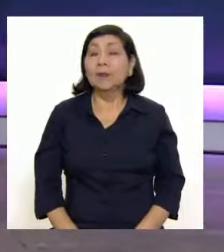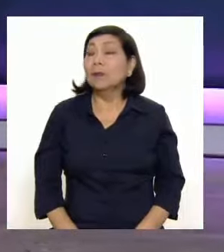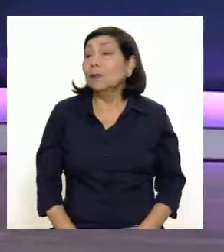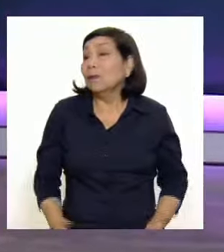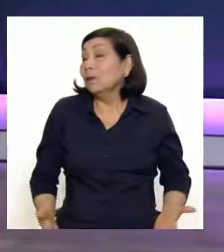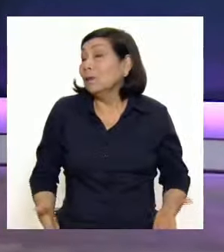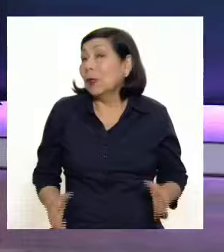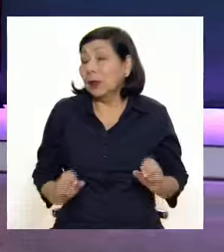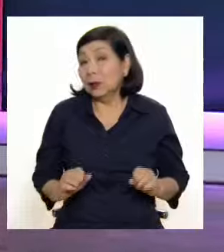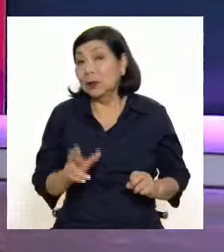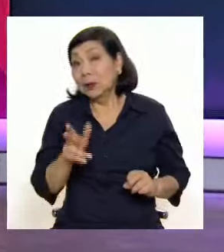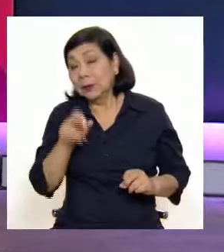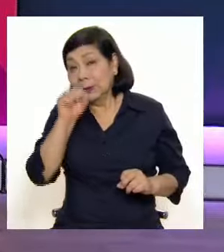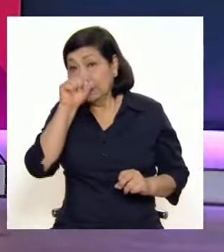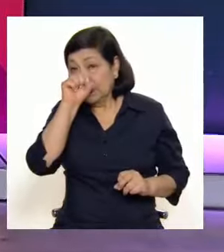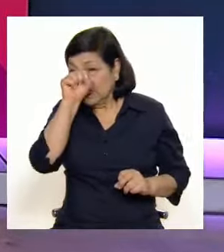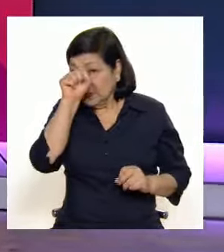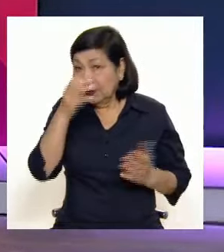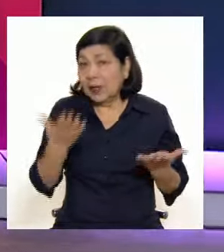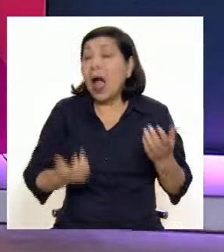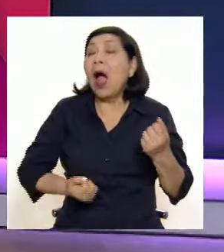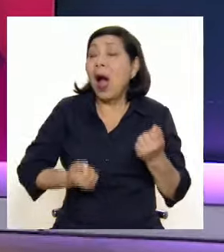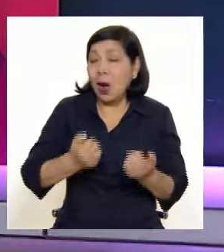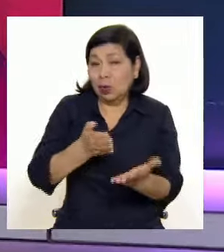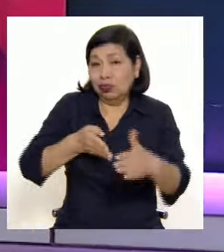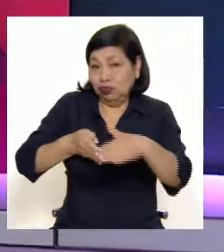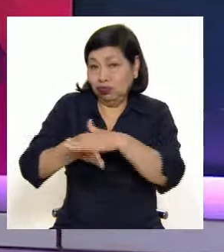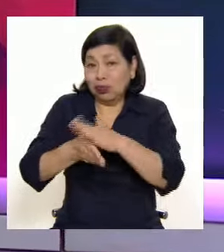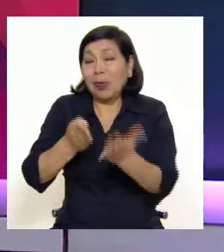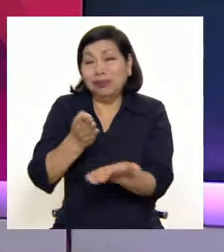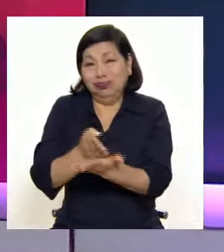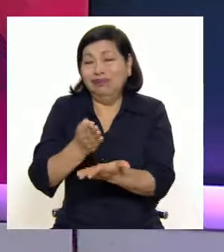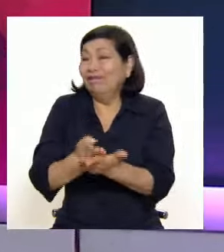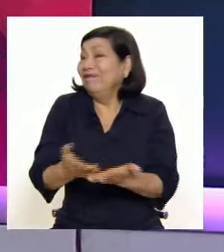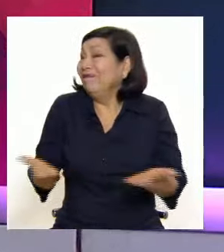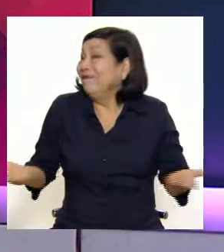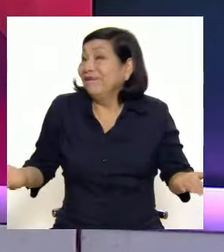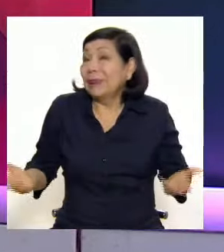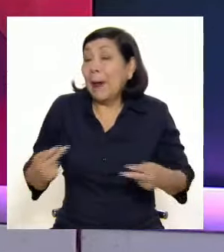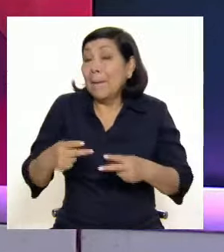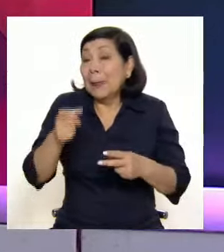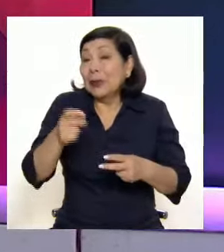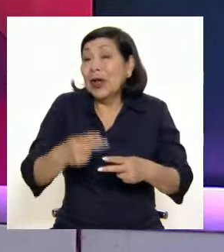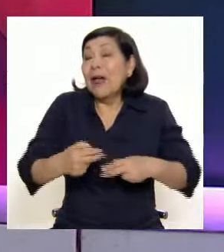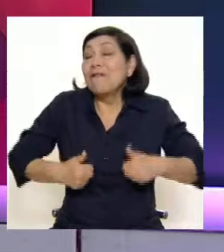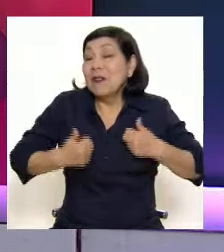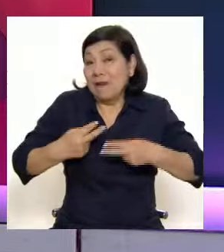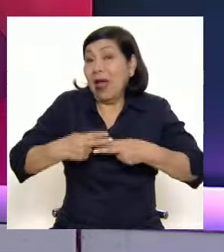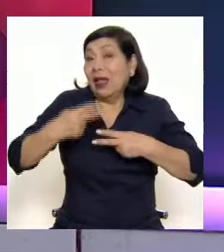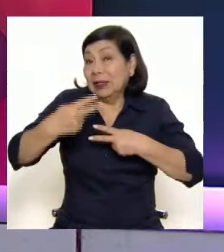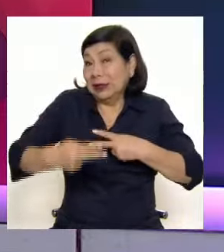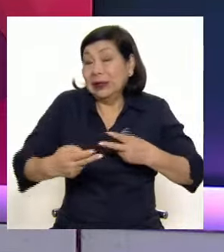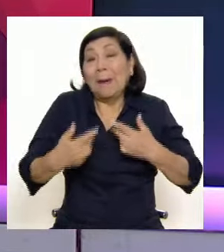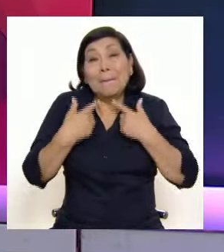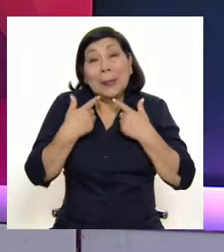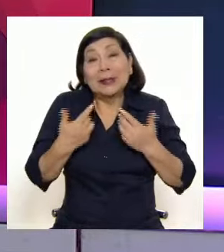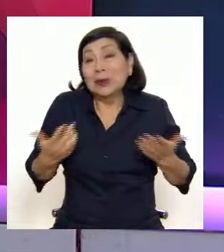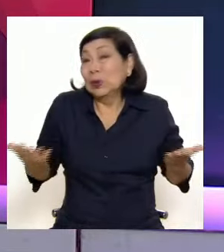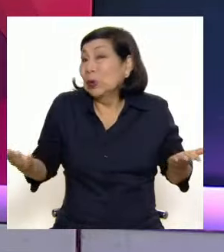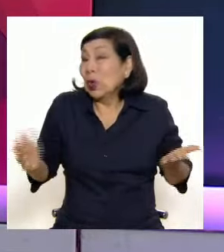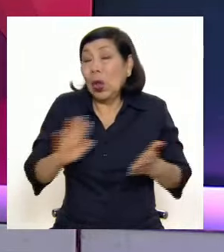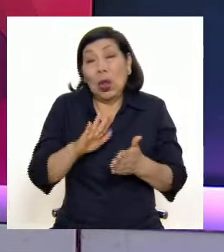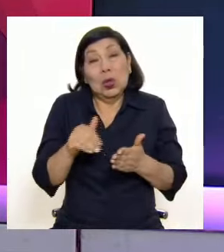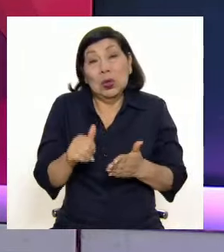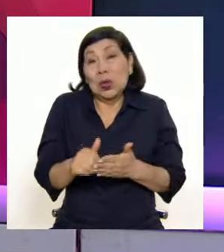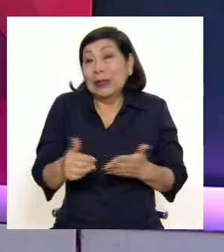Bueno, como estábamos escuchando en el reporte, hay vehículos que han resultado afectados y sobre todo los vecinos que han perdido prácticamente